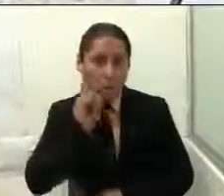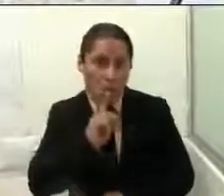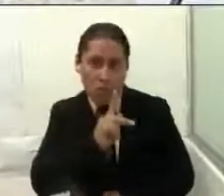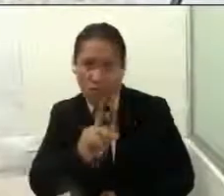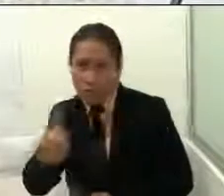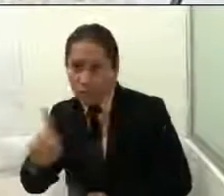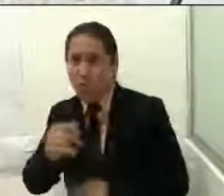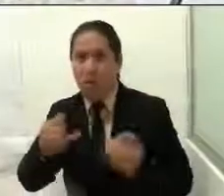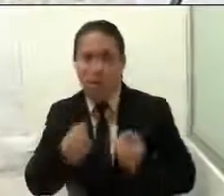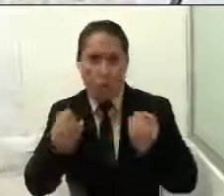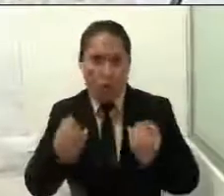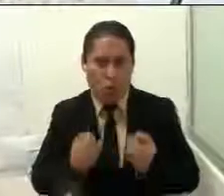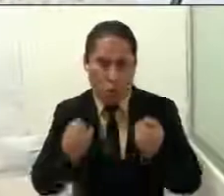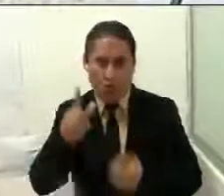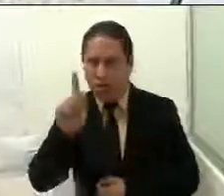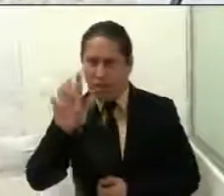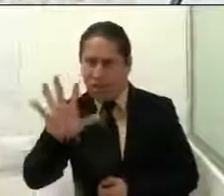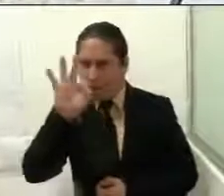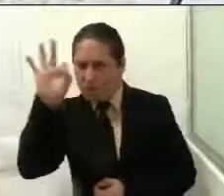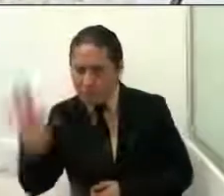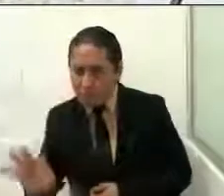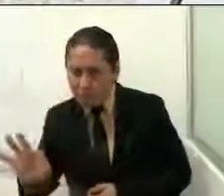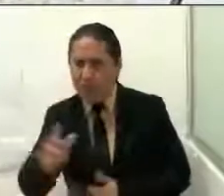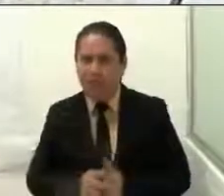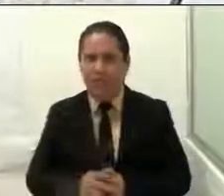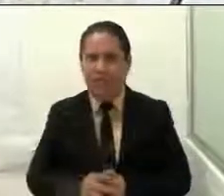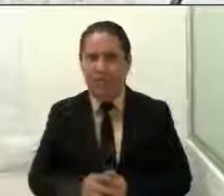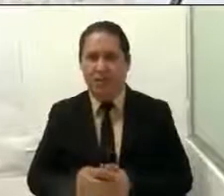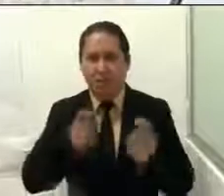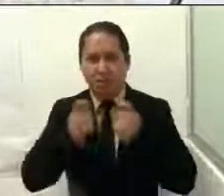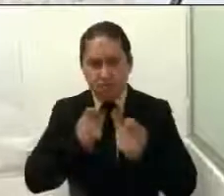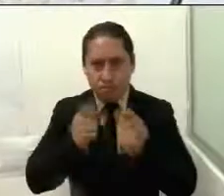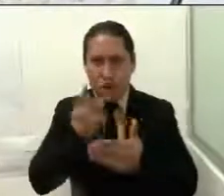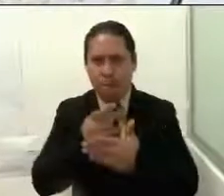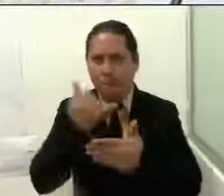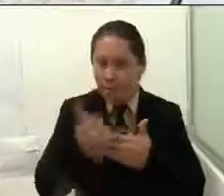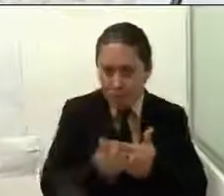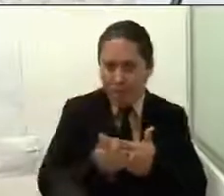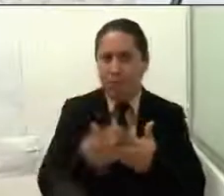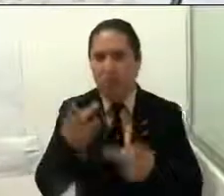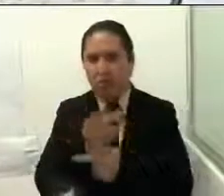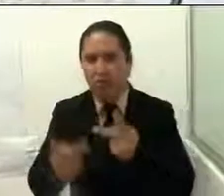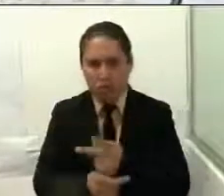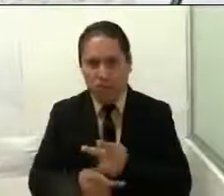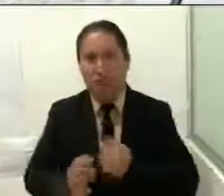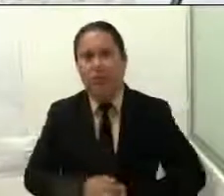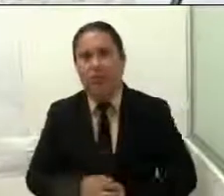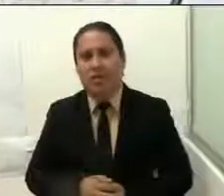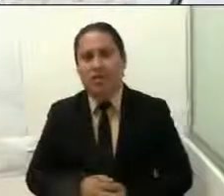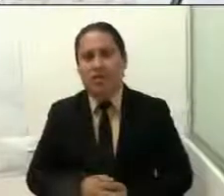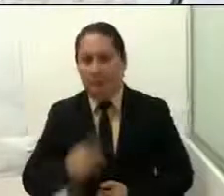jóvenes en un 75% en la ejecución de proyectos productivos un ingrediente